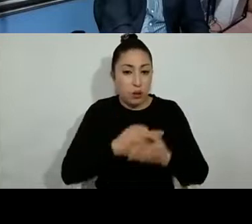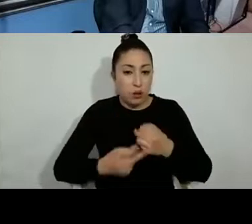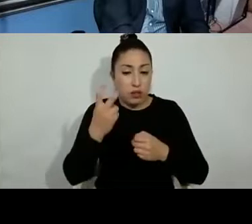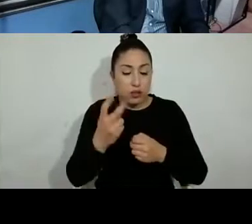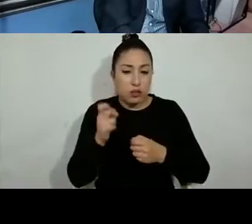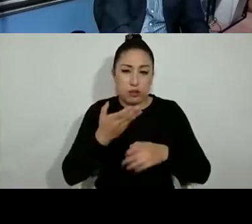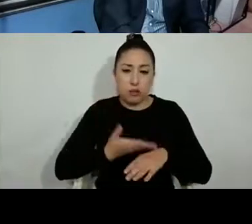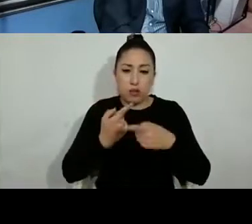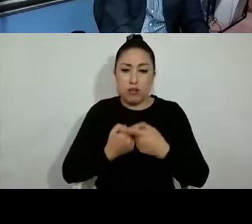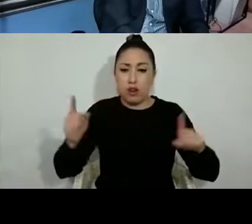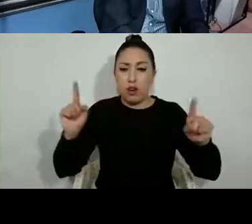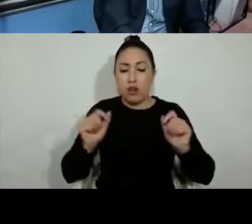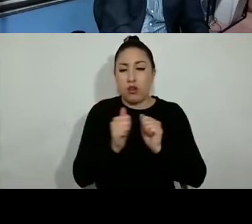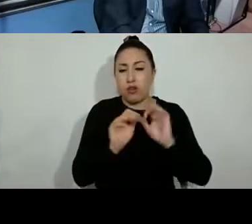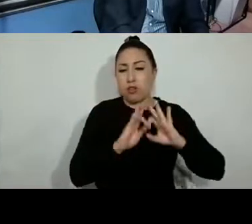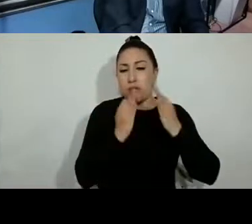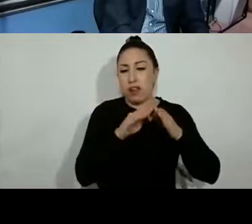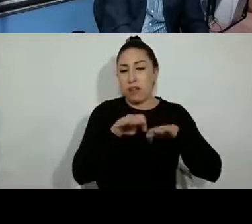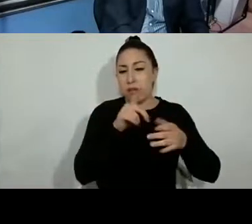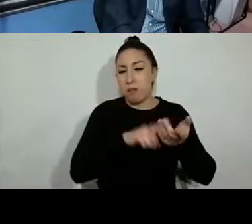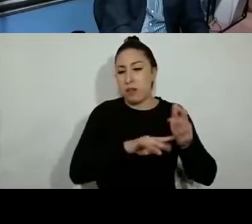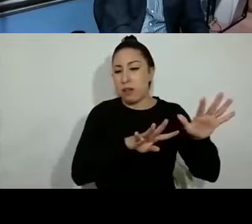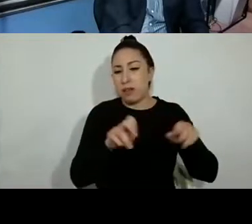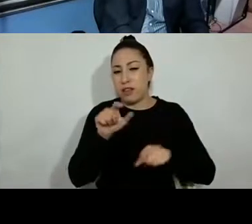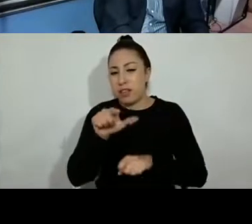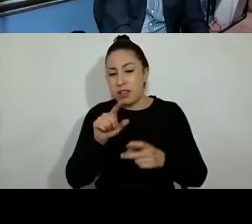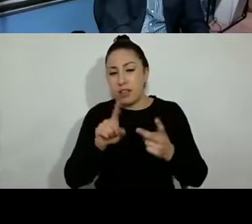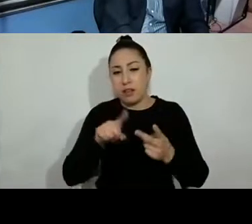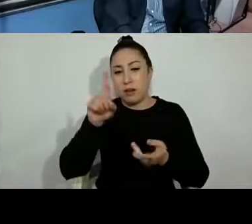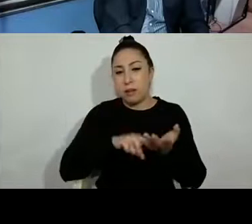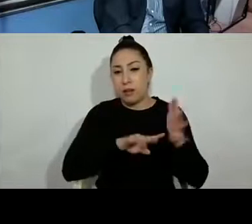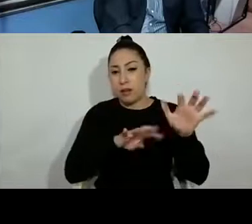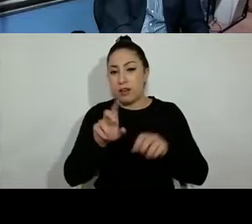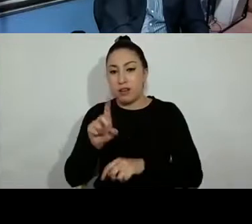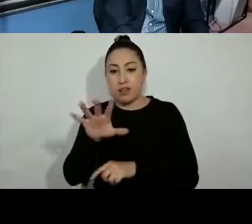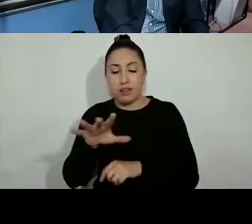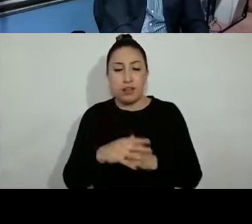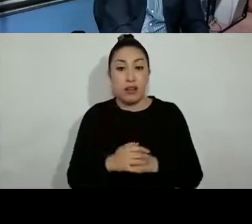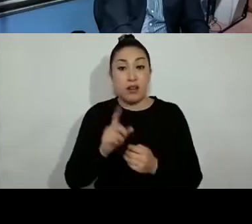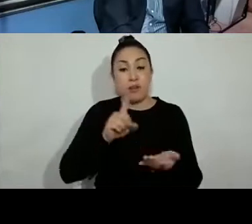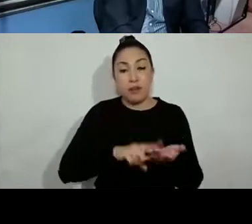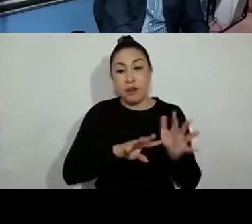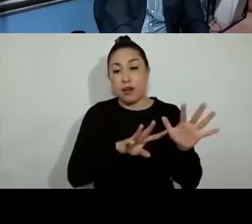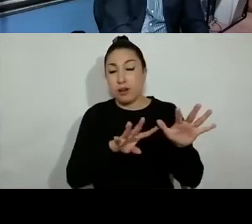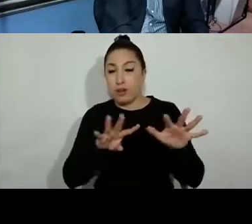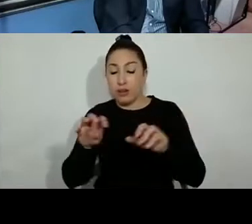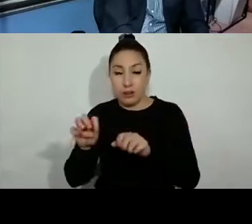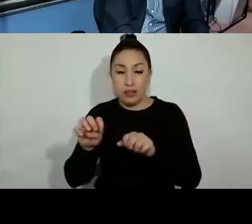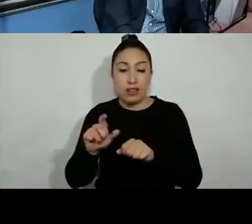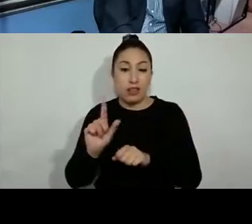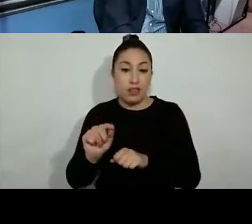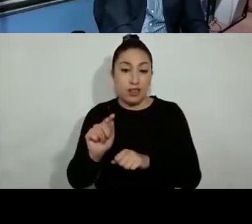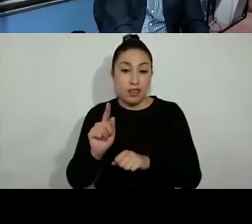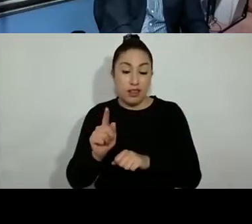la de 1917, con la de 1935, con la de 1970.